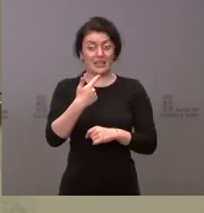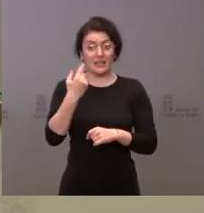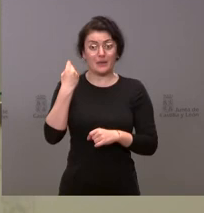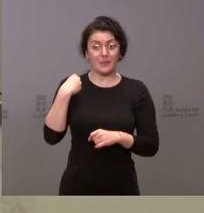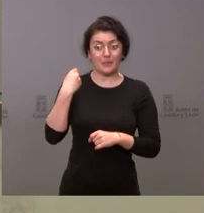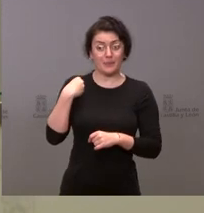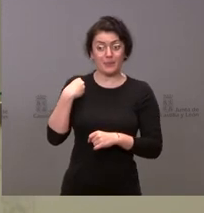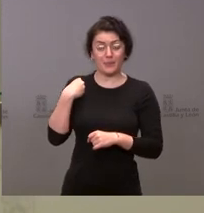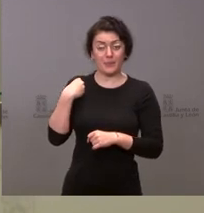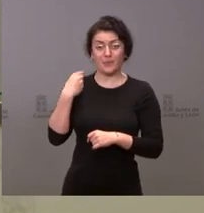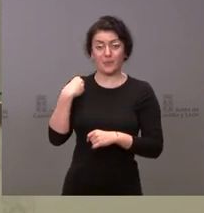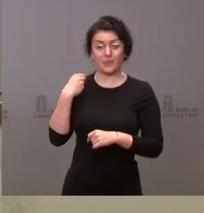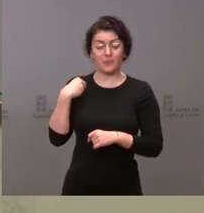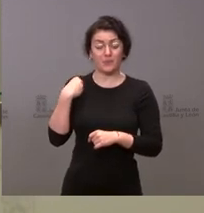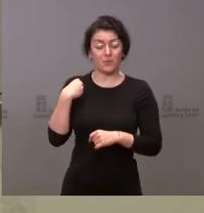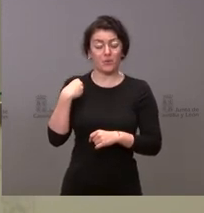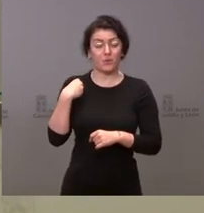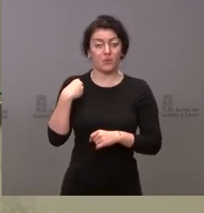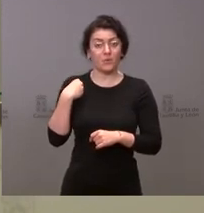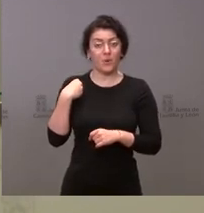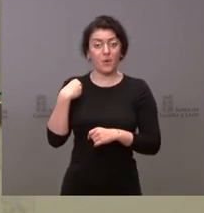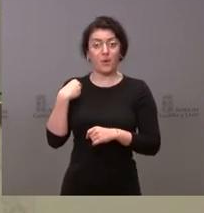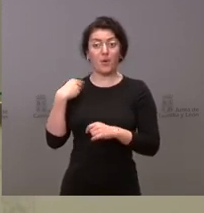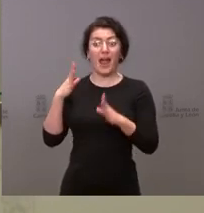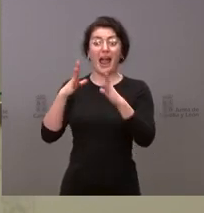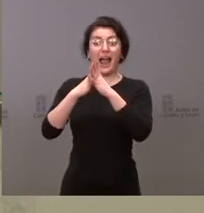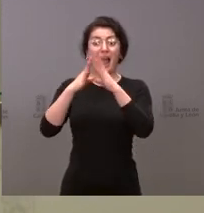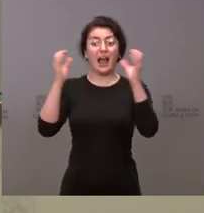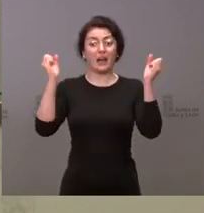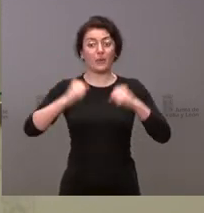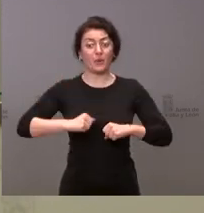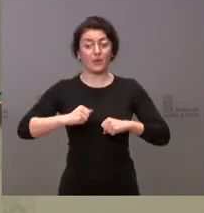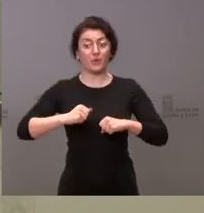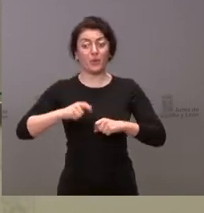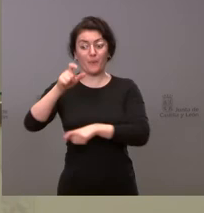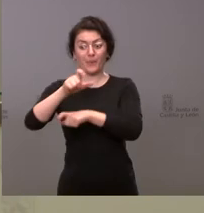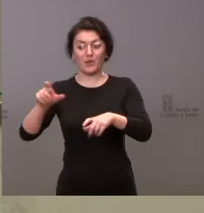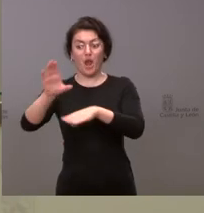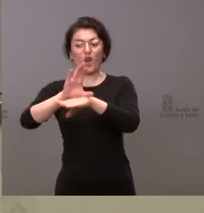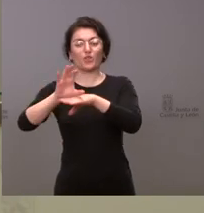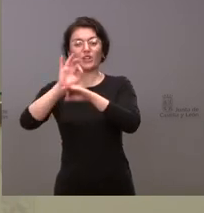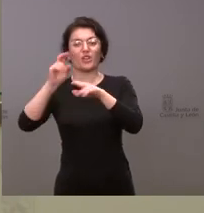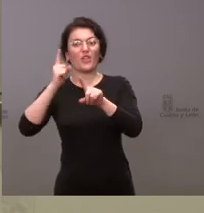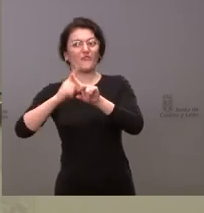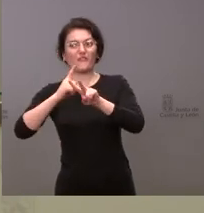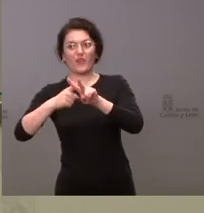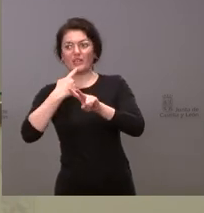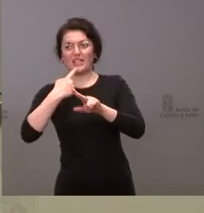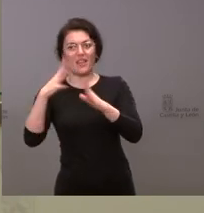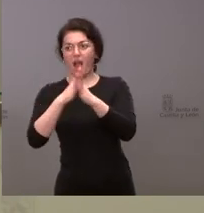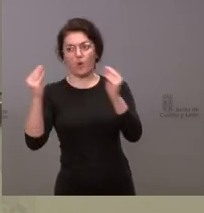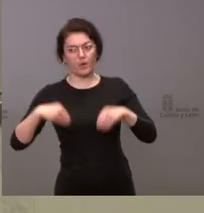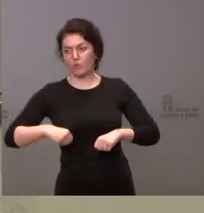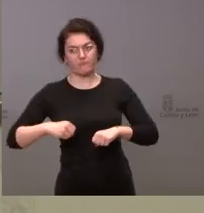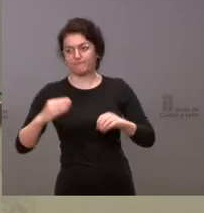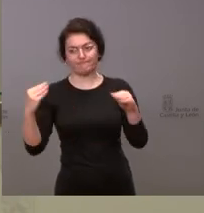difícil casi imposible participar en llegar a acuerdos con consejeros de voz no sé eso como lo ven y también en el caso de cantabria el vicepresidente